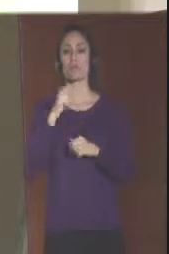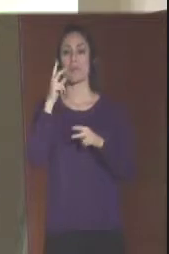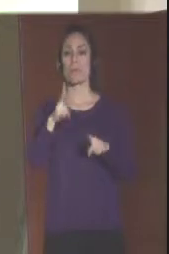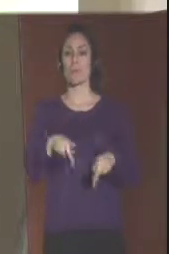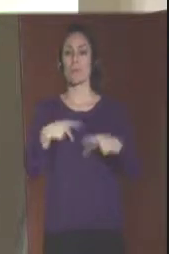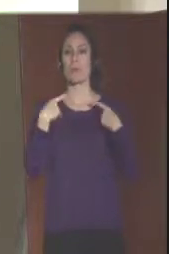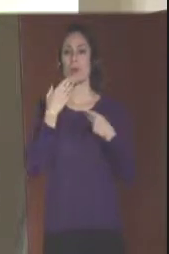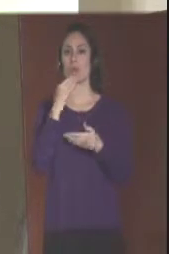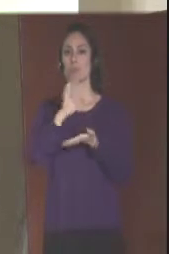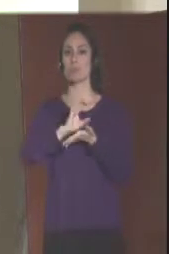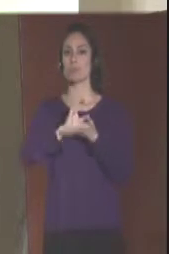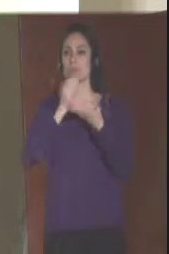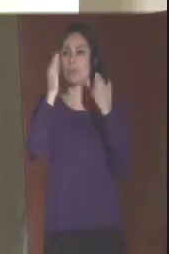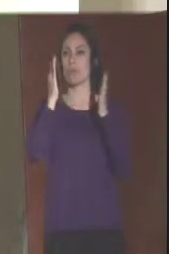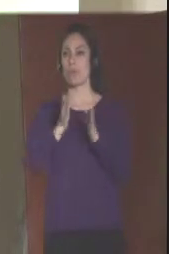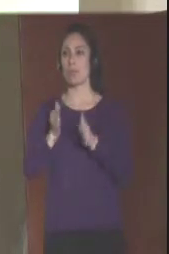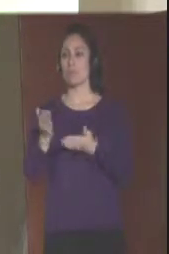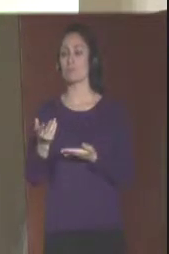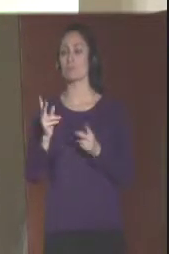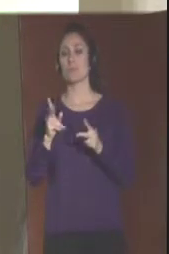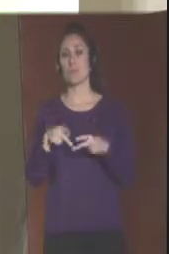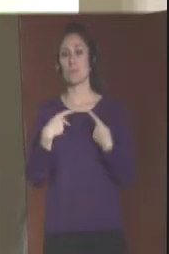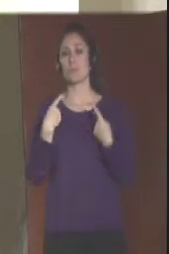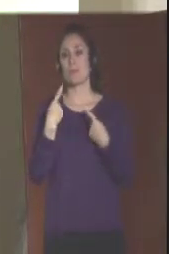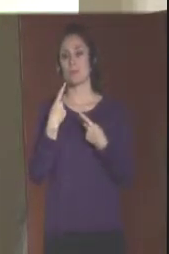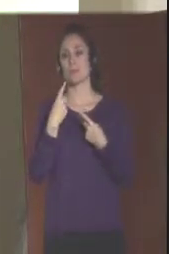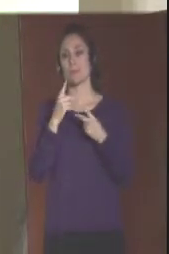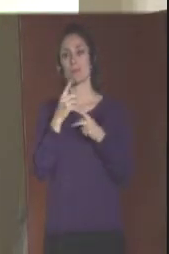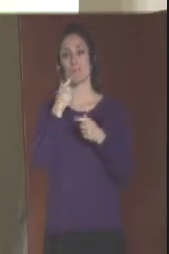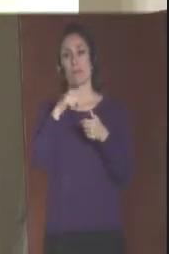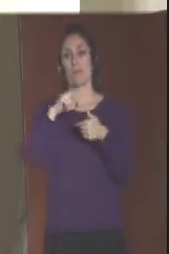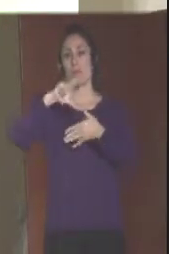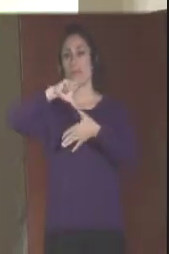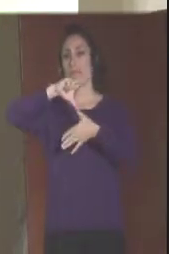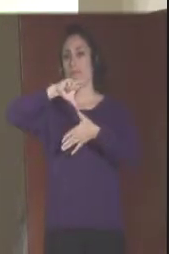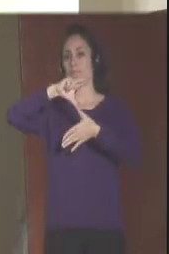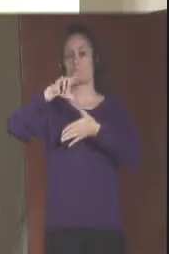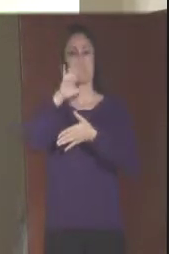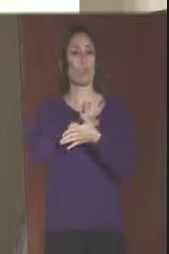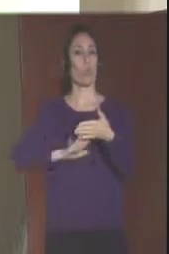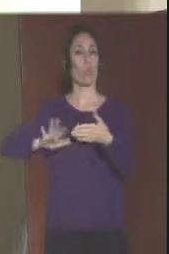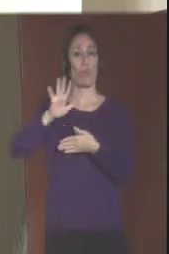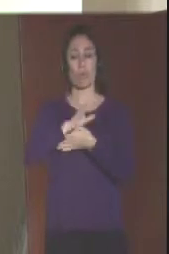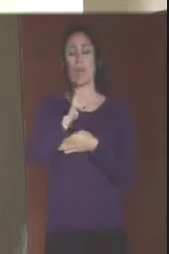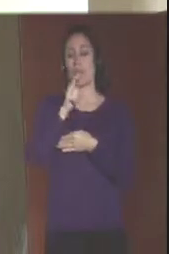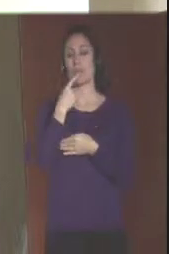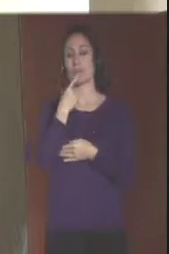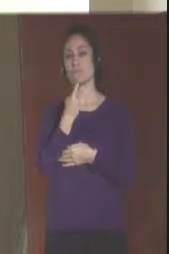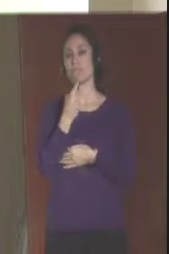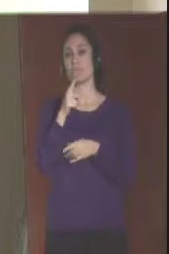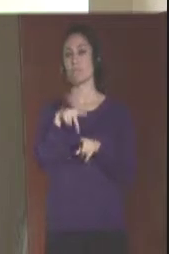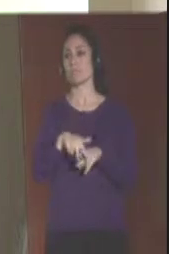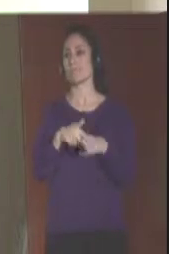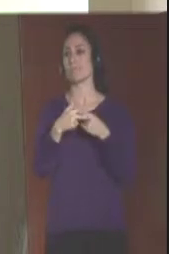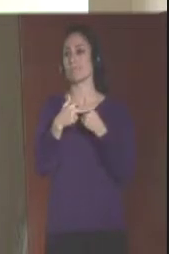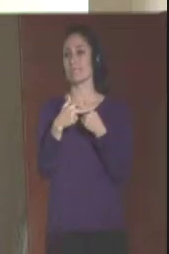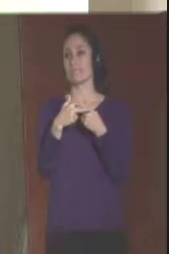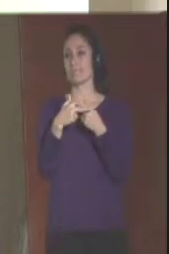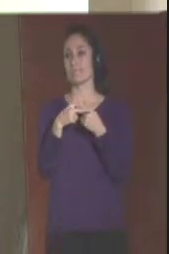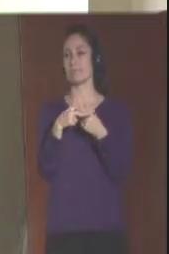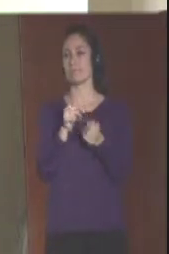mayoritariamente en ciudades. Este fenómeno es particularmente intenso en América Latina, pero además esto va a ocurrir